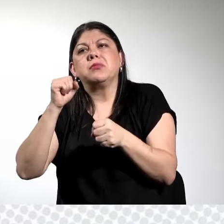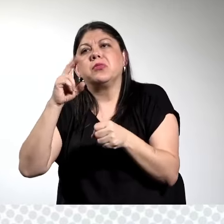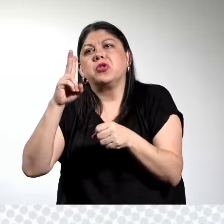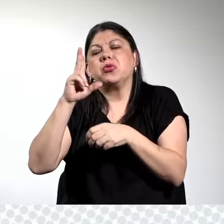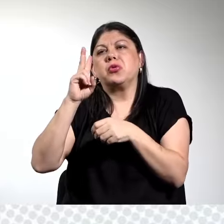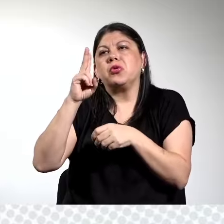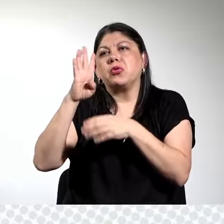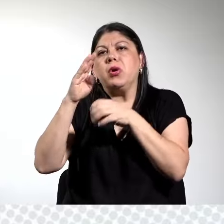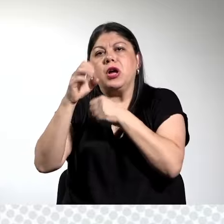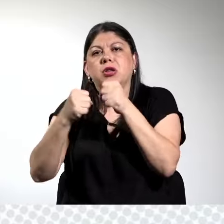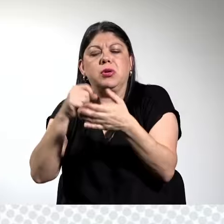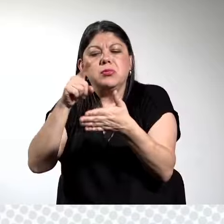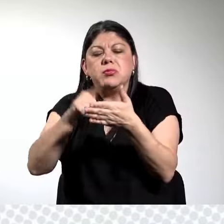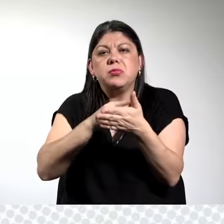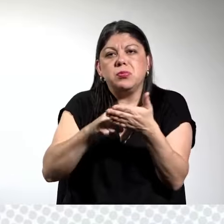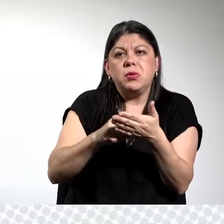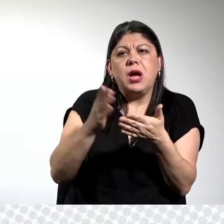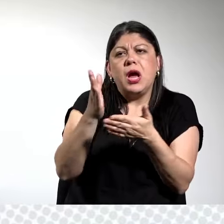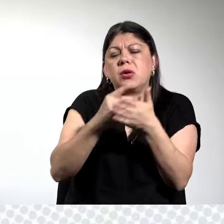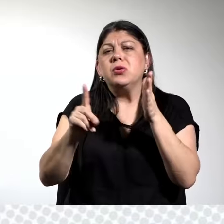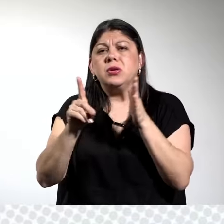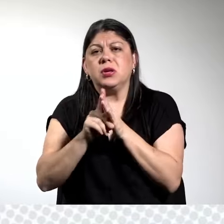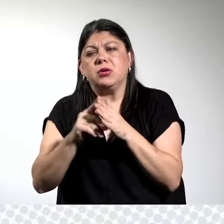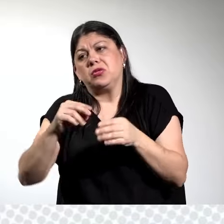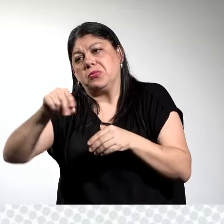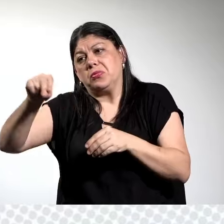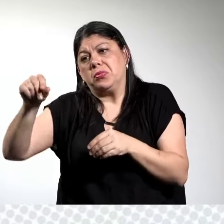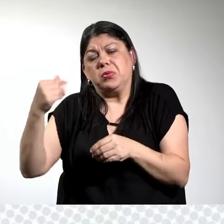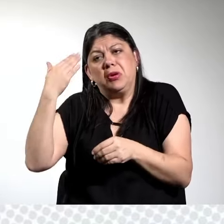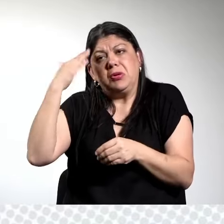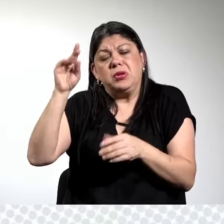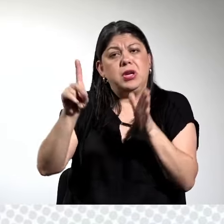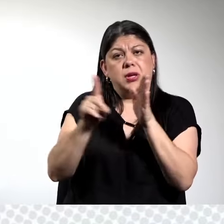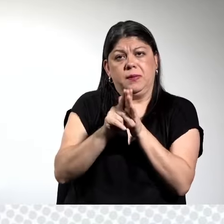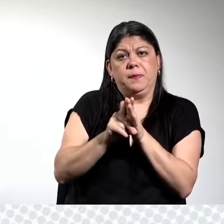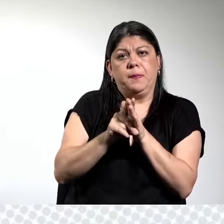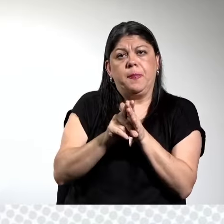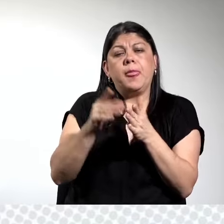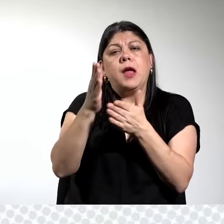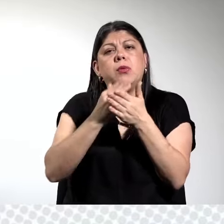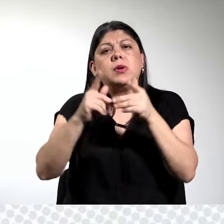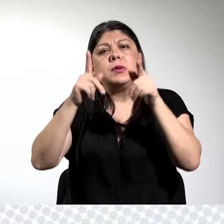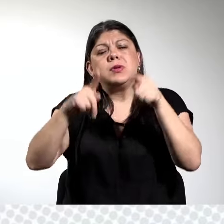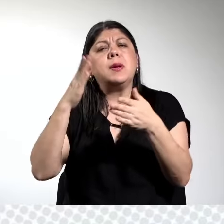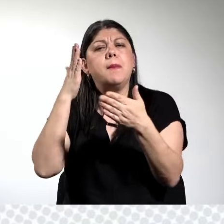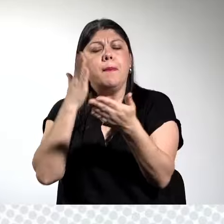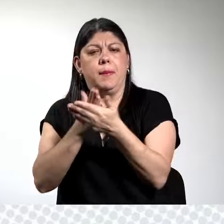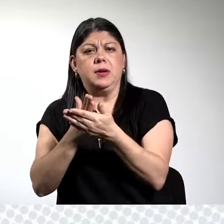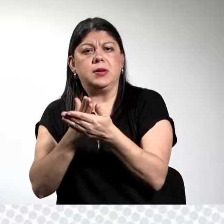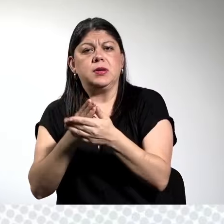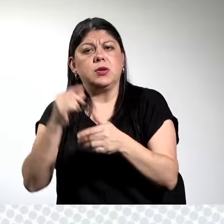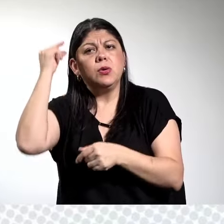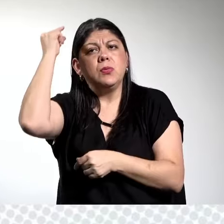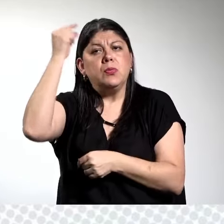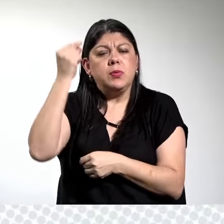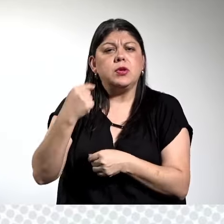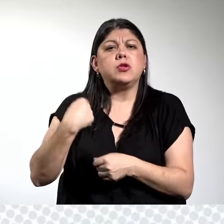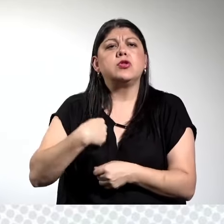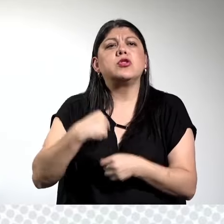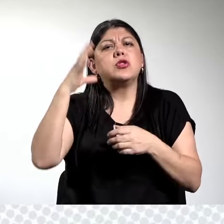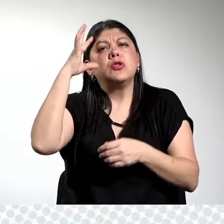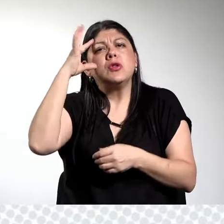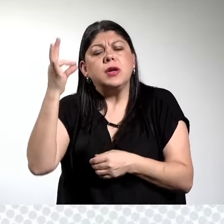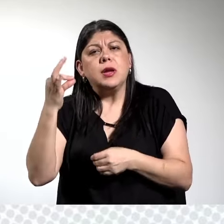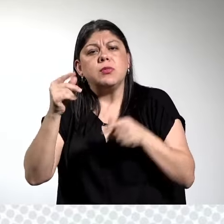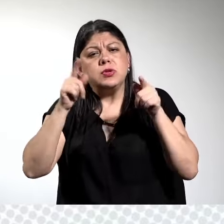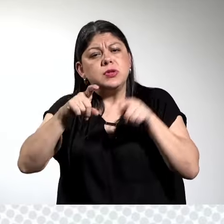tenemos derecho a votar y los que no, y las que no tienen derecho a votar, saladas, ni siquiera ese derecho tienen, que además son las personas más afectadas por quien está en el gobierno. Creemos que es